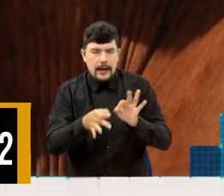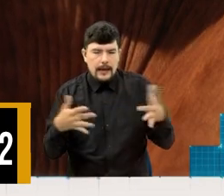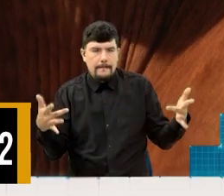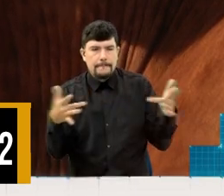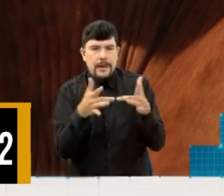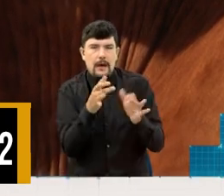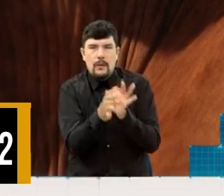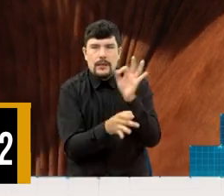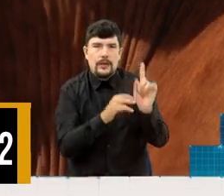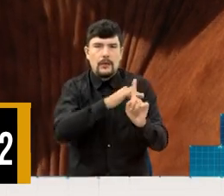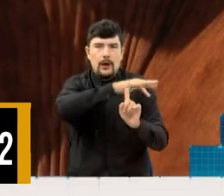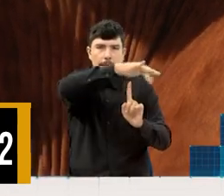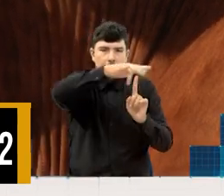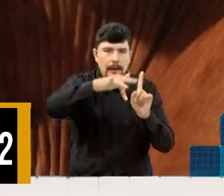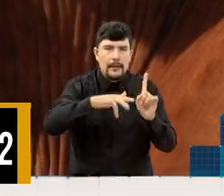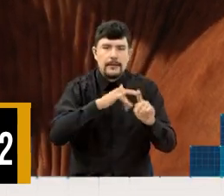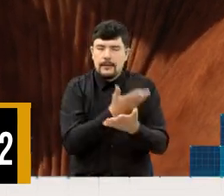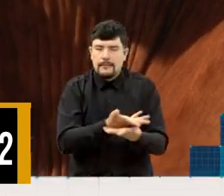ambiente.